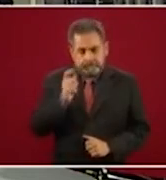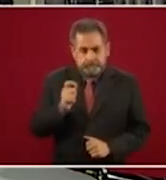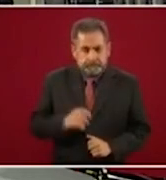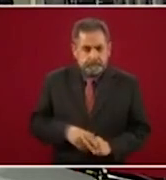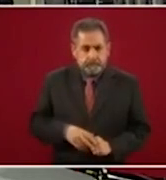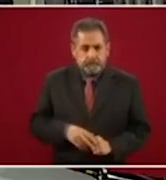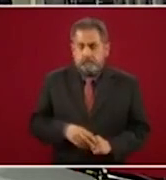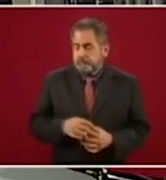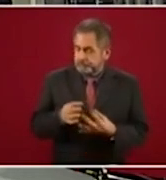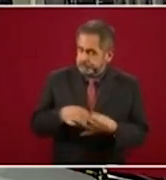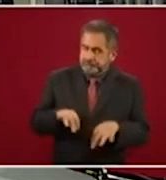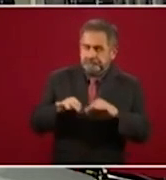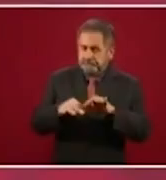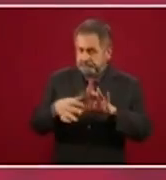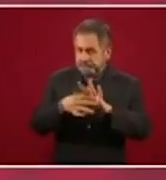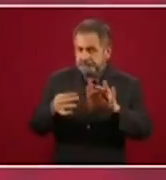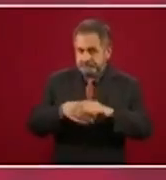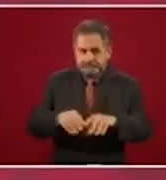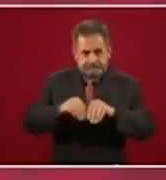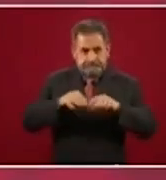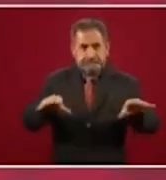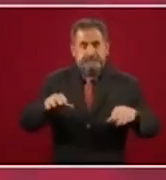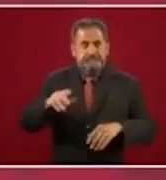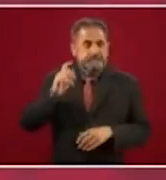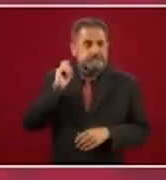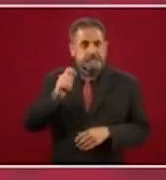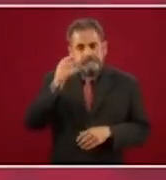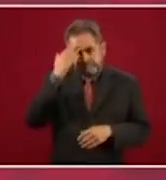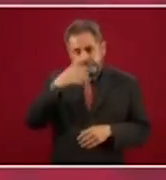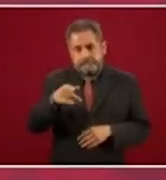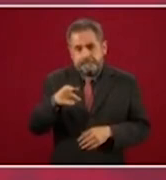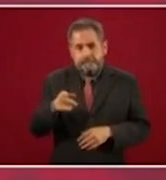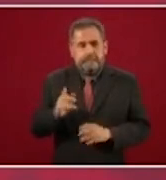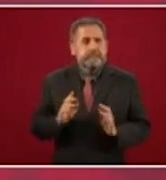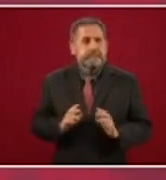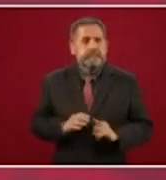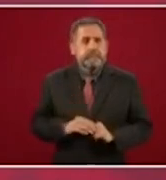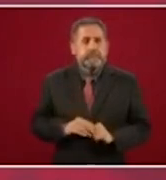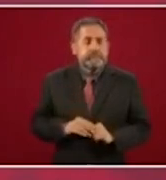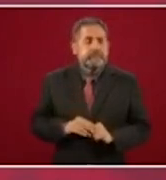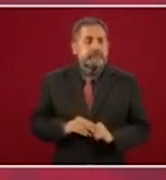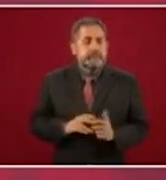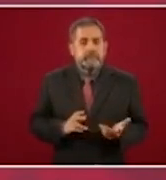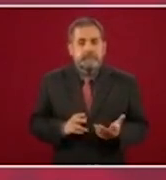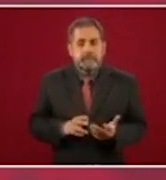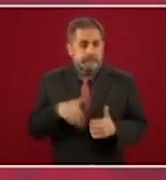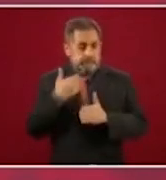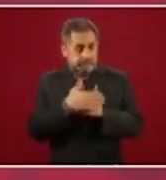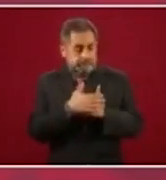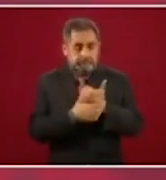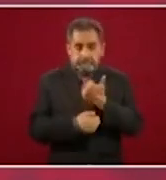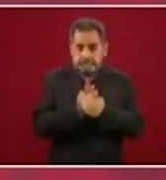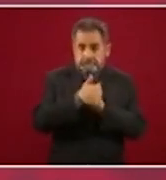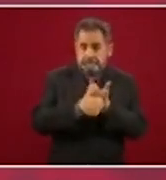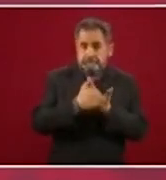es importante que se sepa que ya se va al visitar